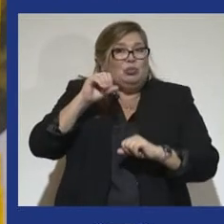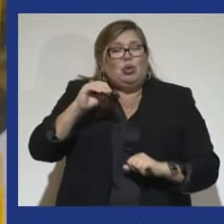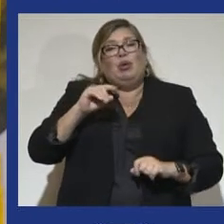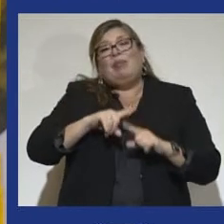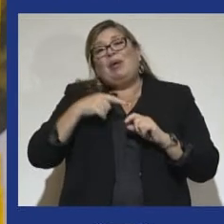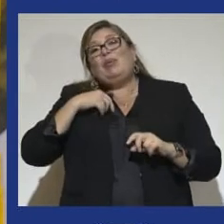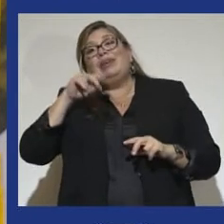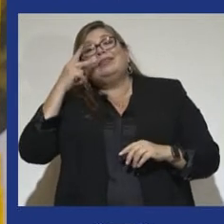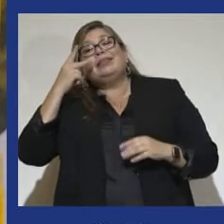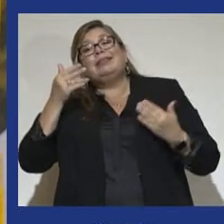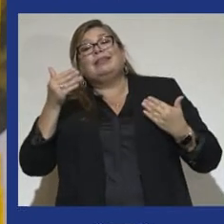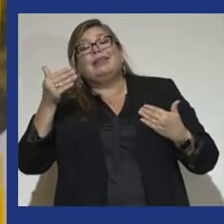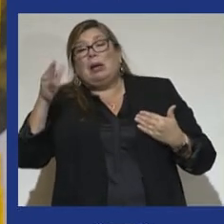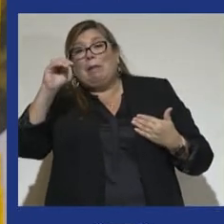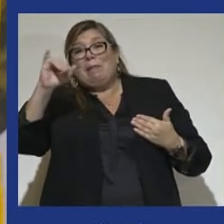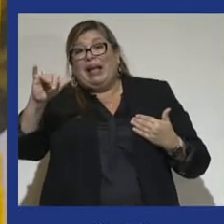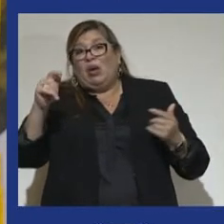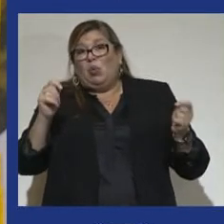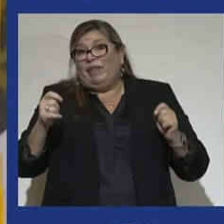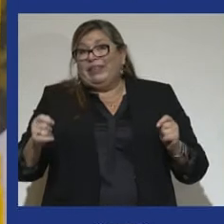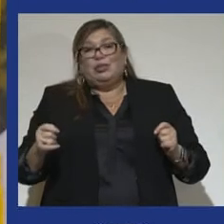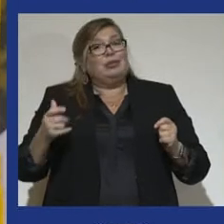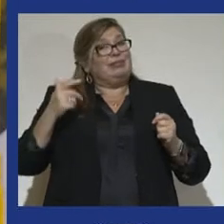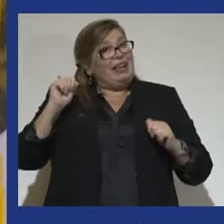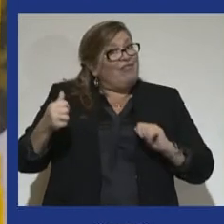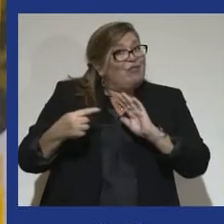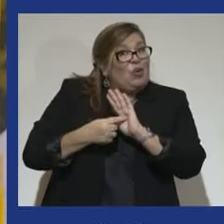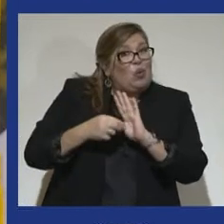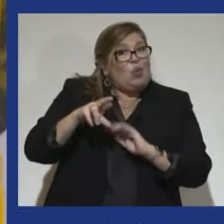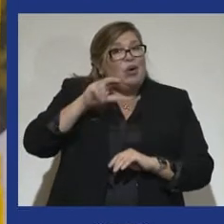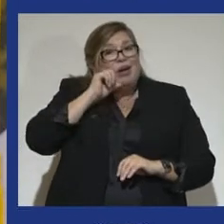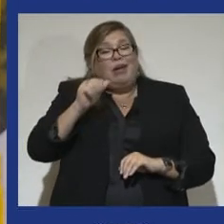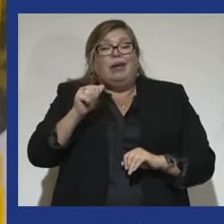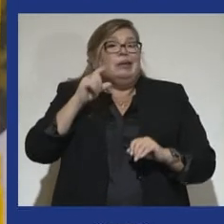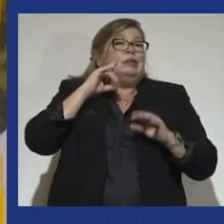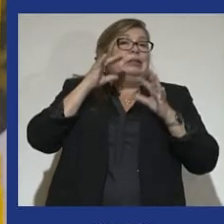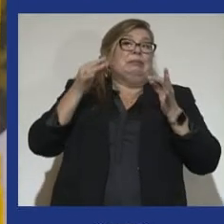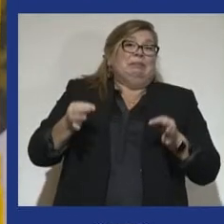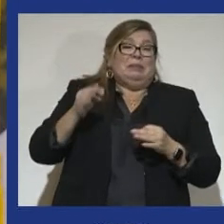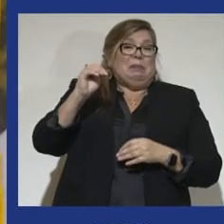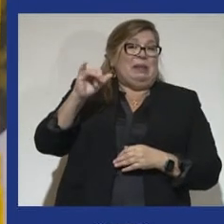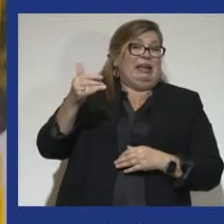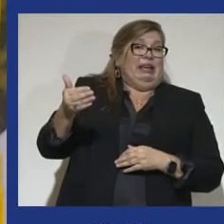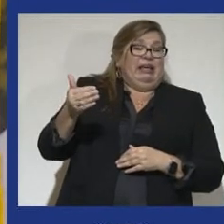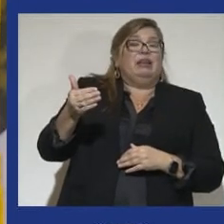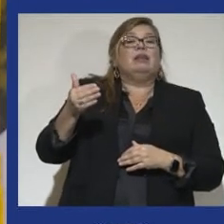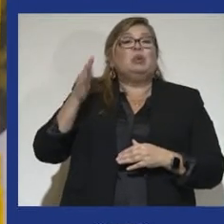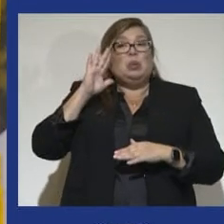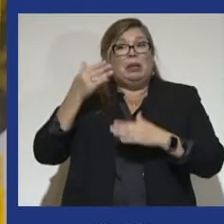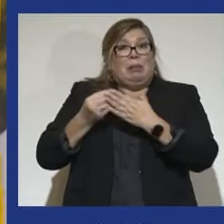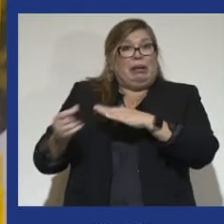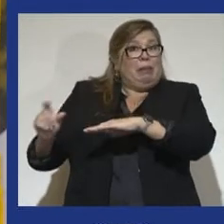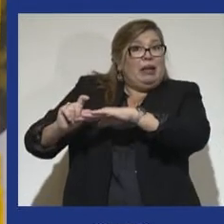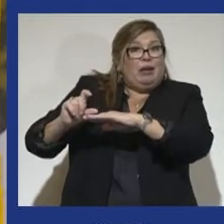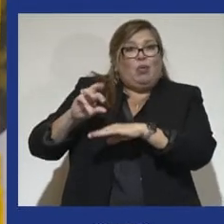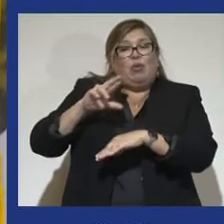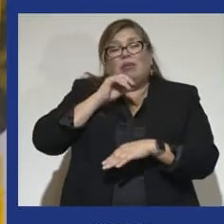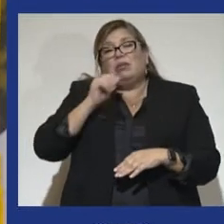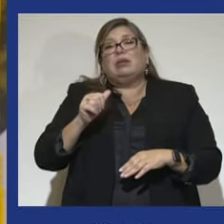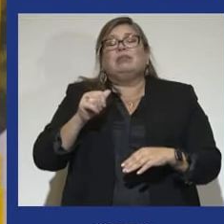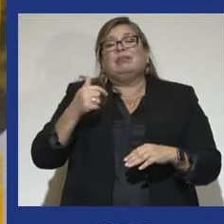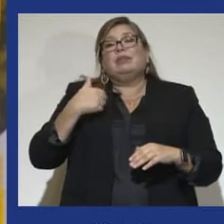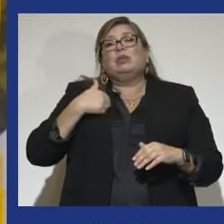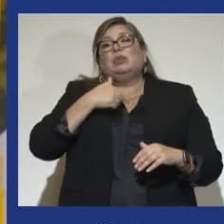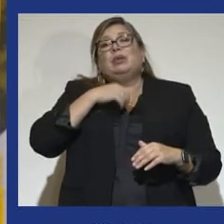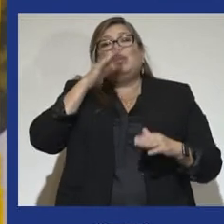necesario ver la revisión en mayo a ver si esto es algo que podremos hacer lo decidiremos entonces y también